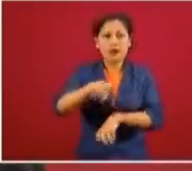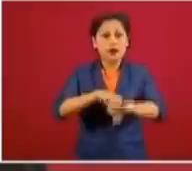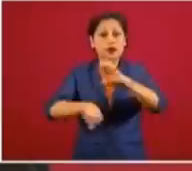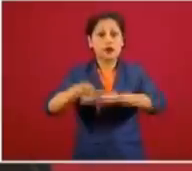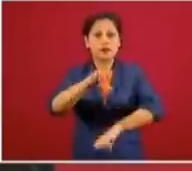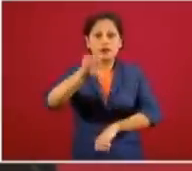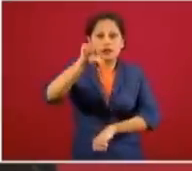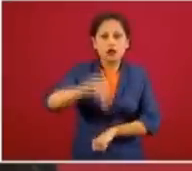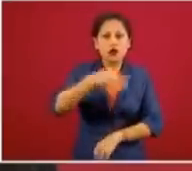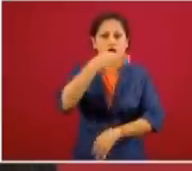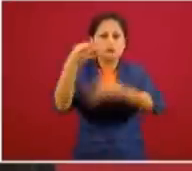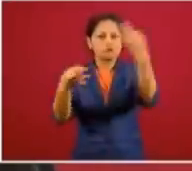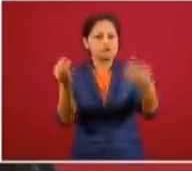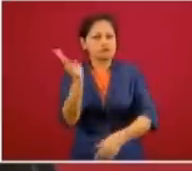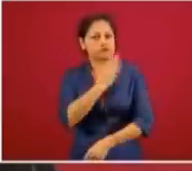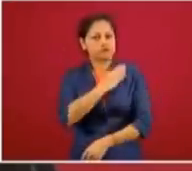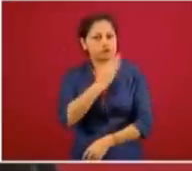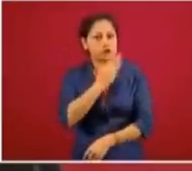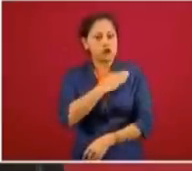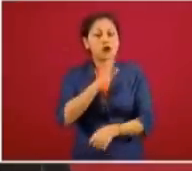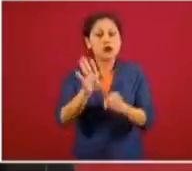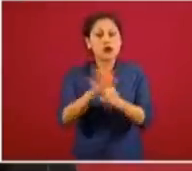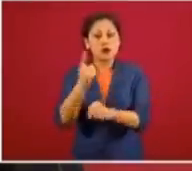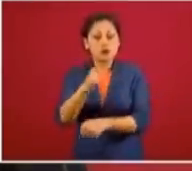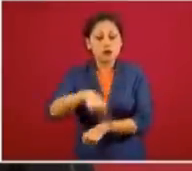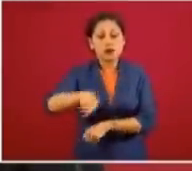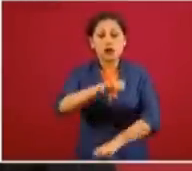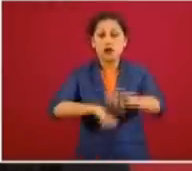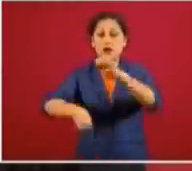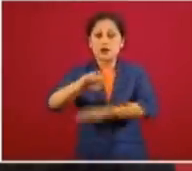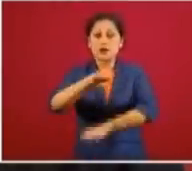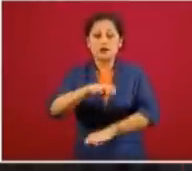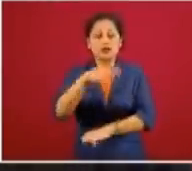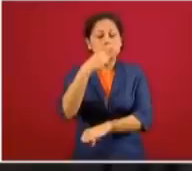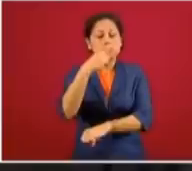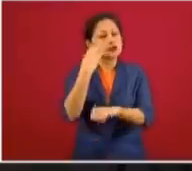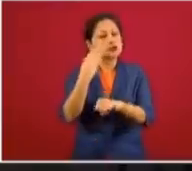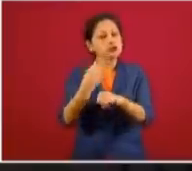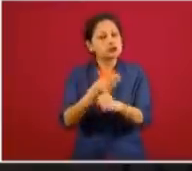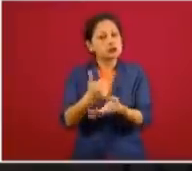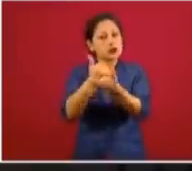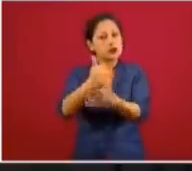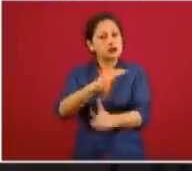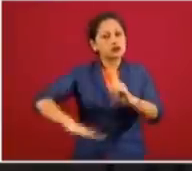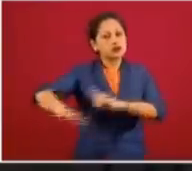que han actuado con mucha responsabilidad social. En general,